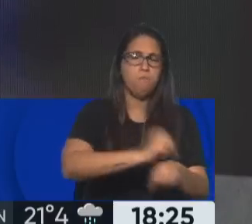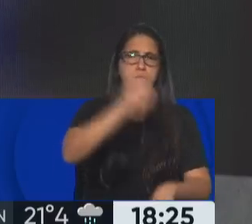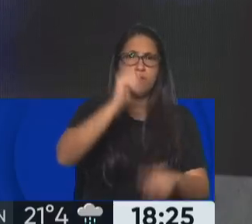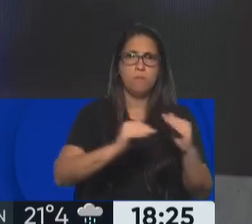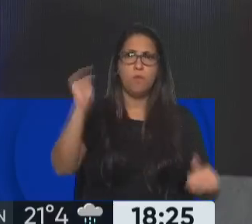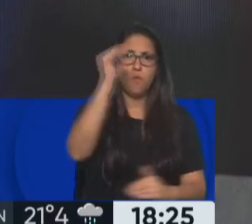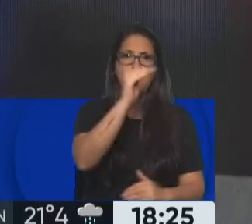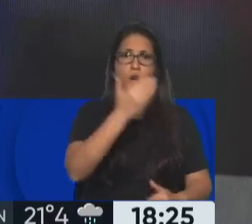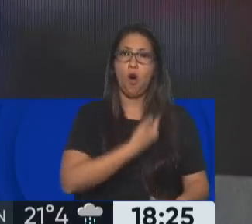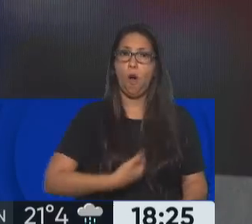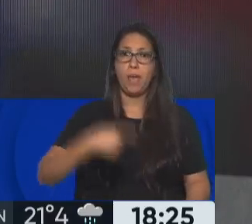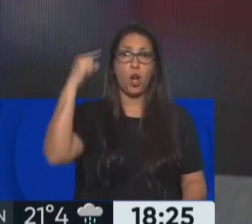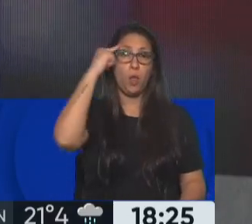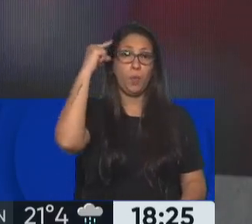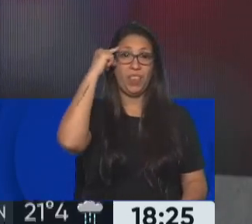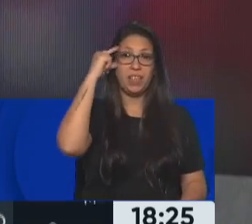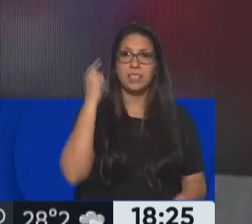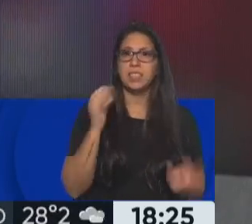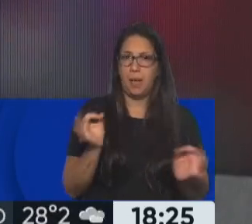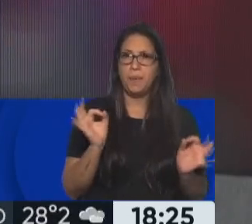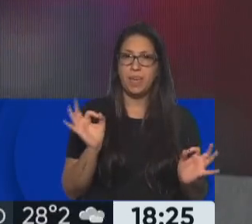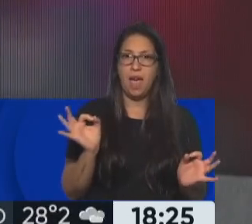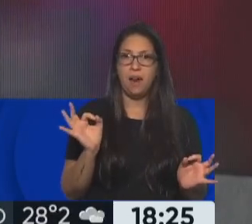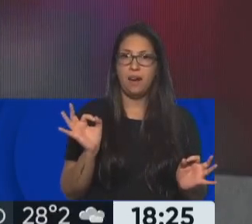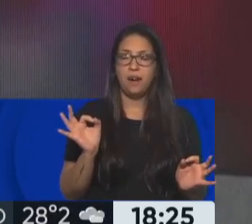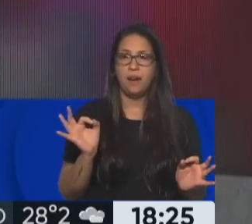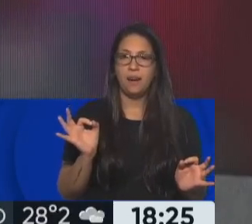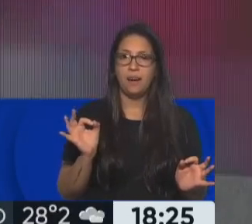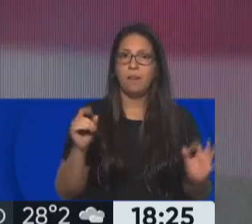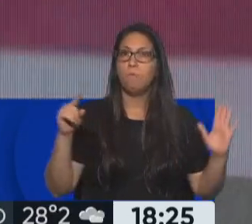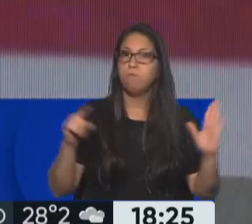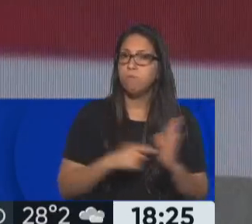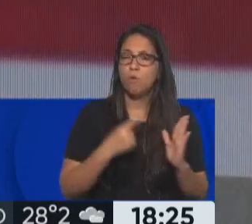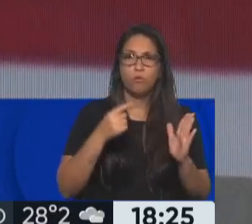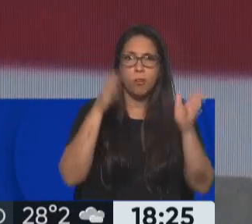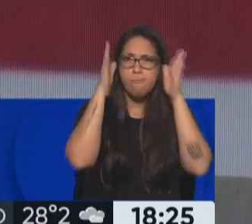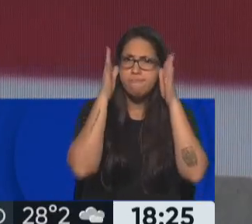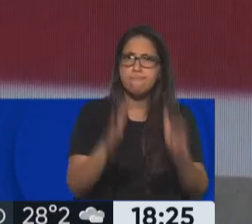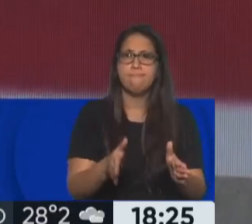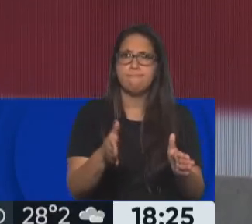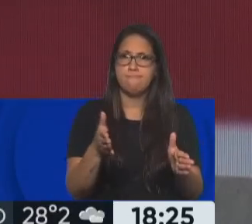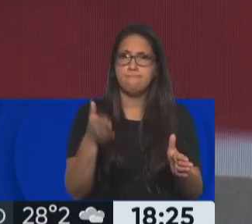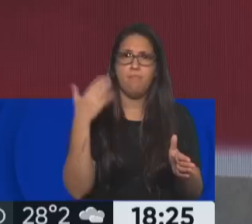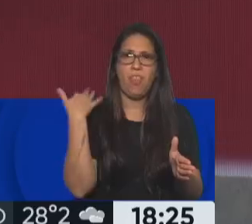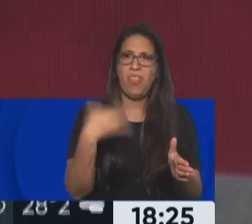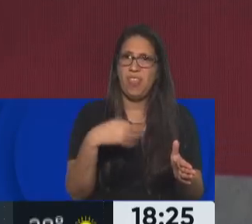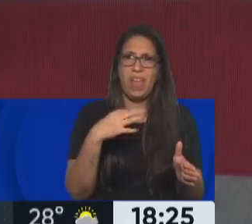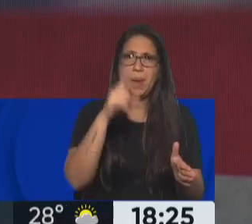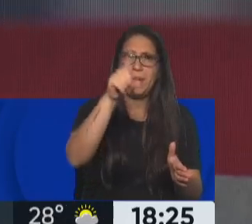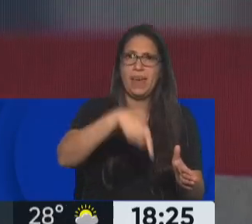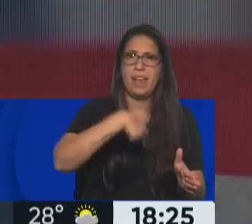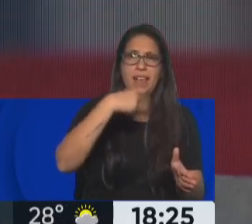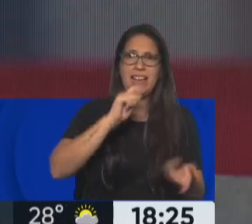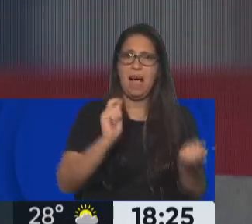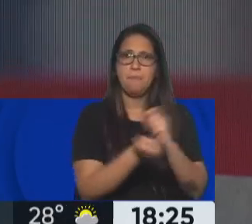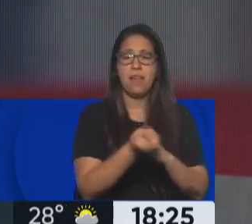digo, el propio gobierno de Biden eran conscientes que su cuestión central que podían generar una derrota en las elecciones